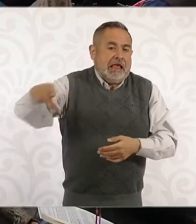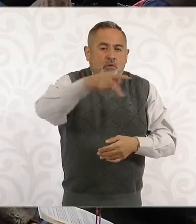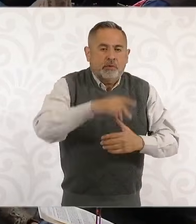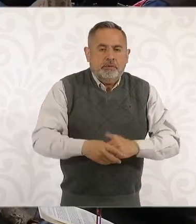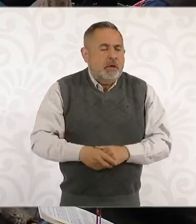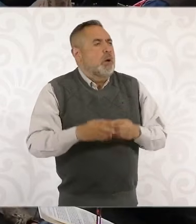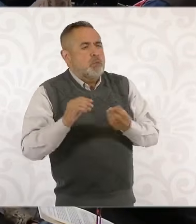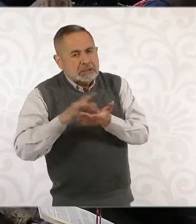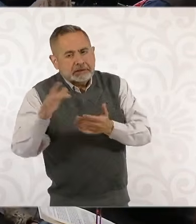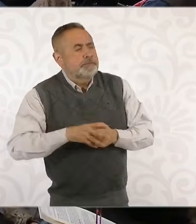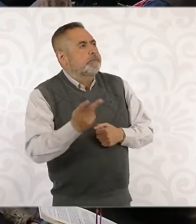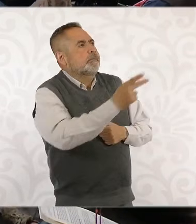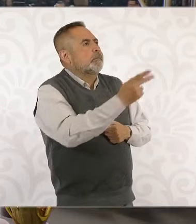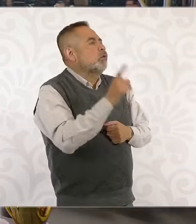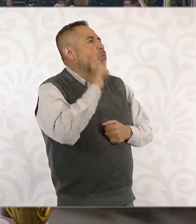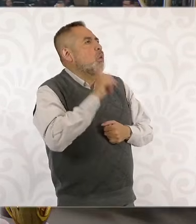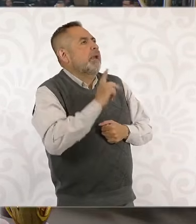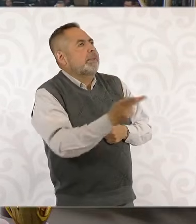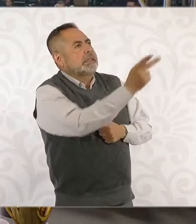gracias. Presidenta.